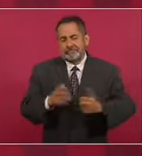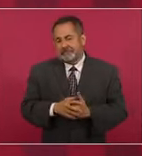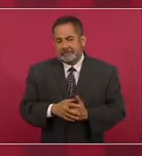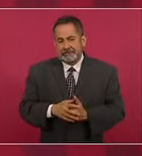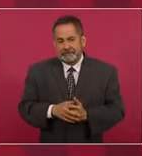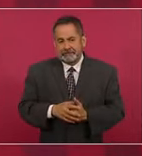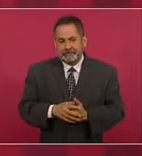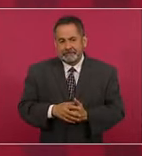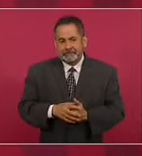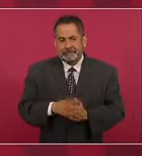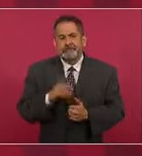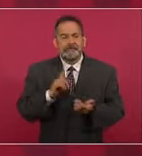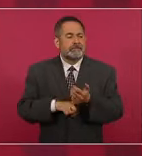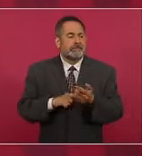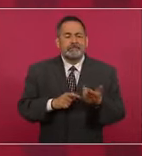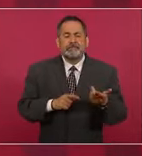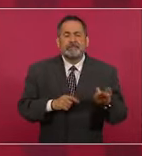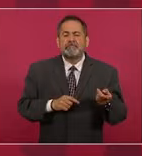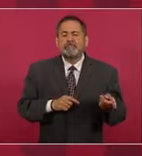aunque el costo